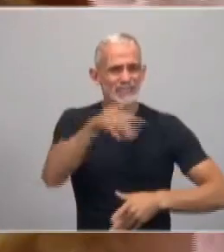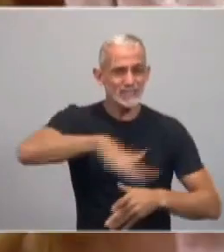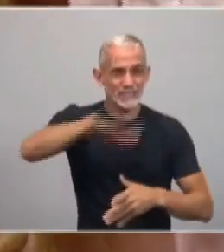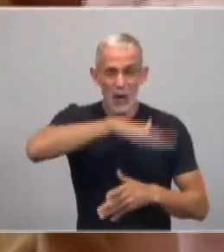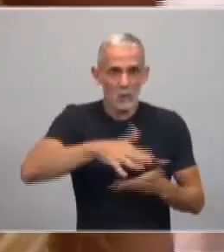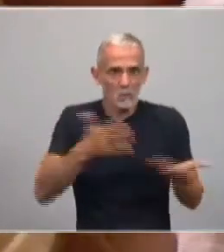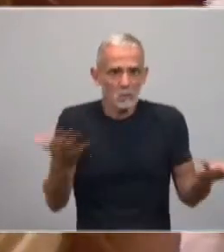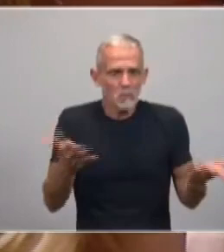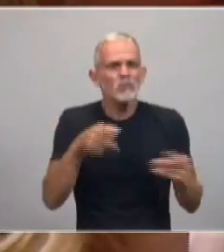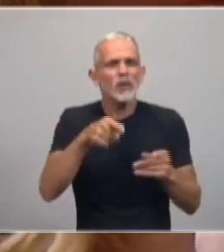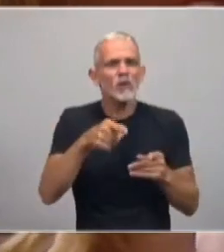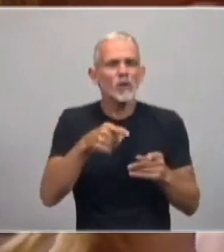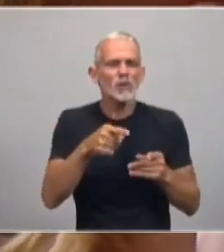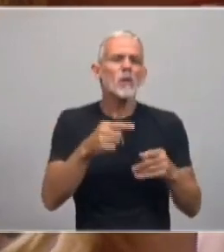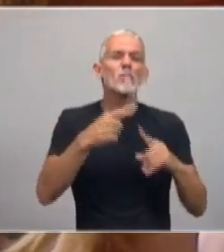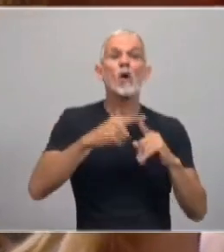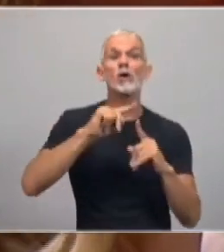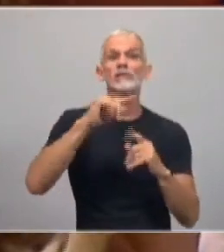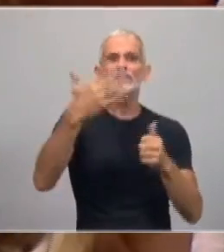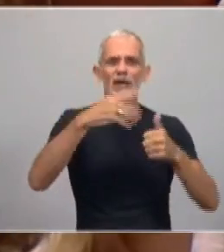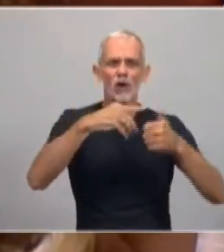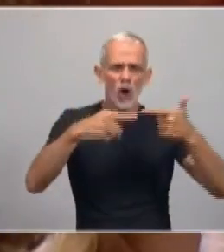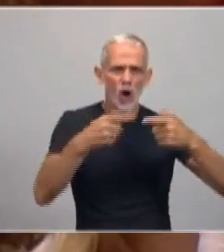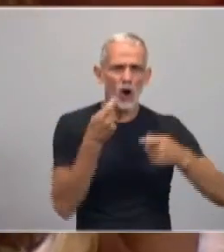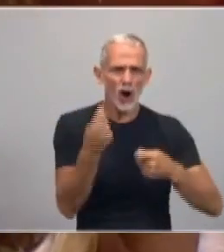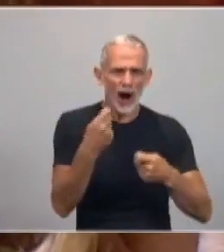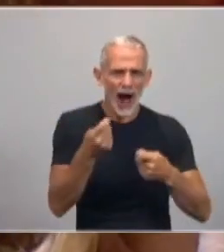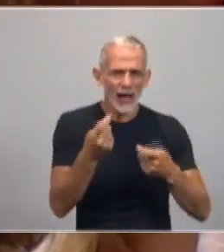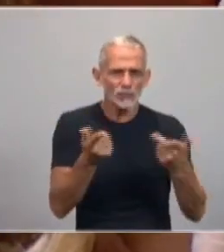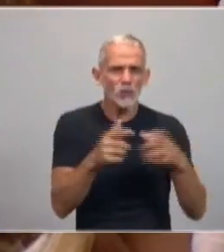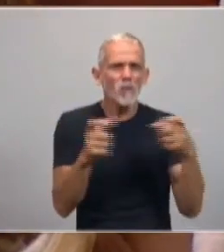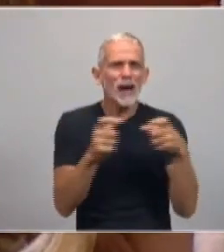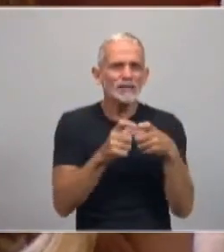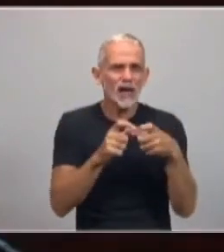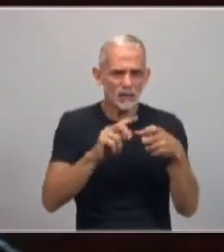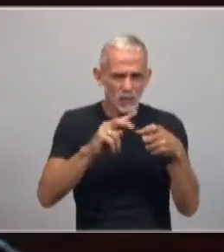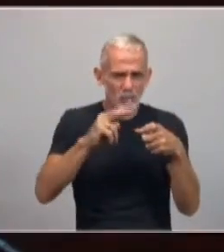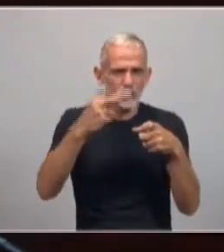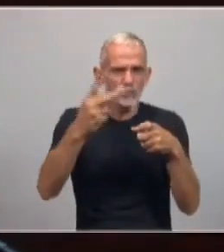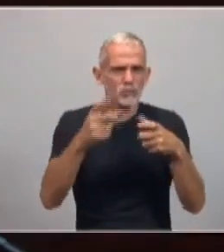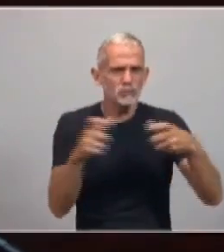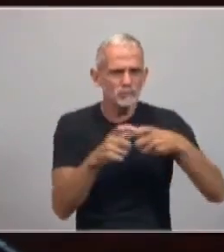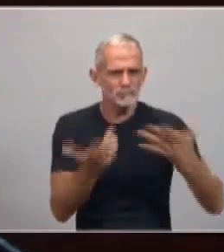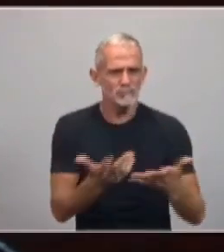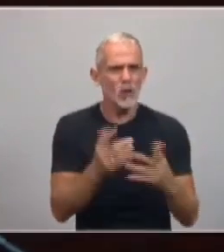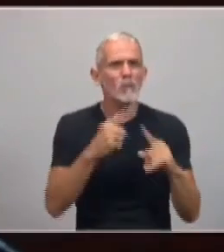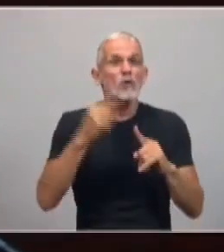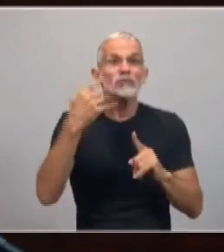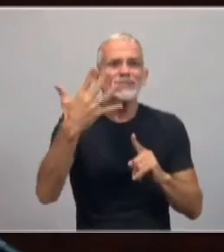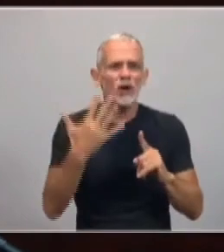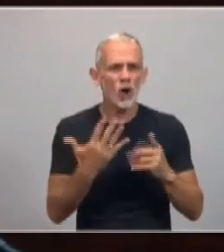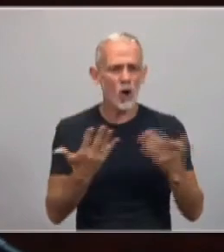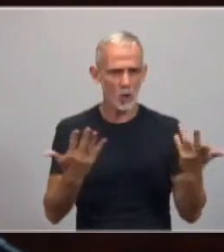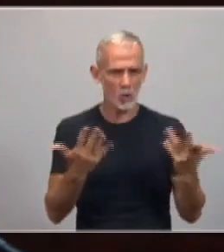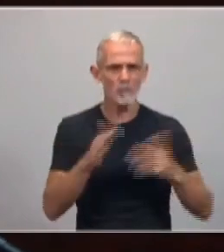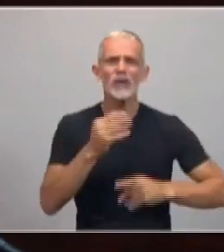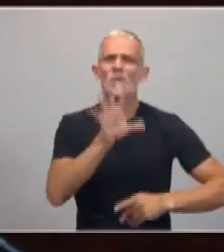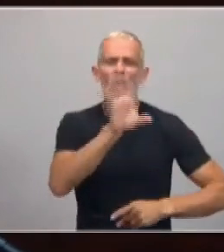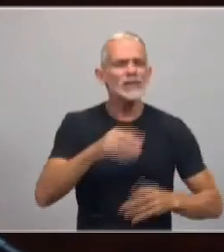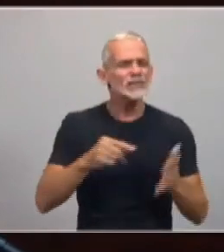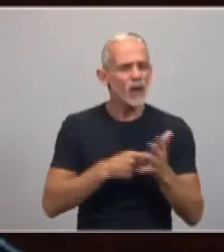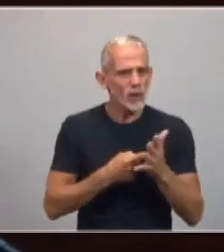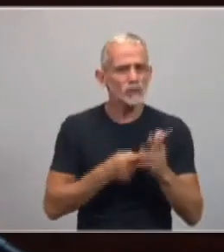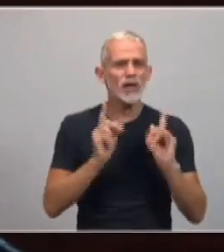se multiplicó a veces por 5 el pasaje. La provincia de Buenos Aires sigue sosteniendo